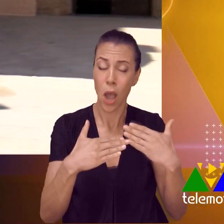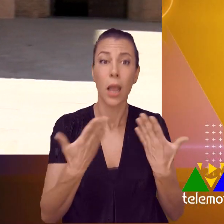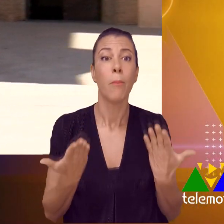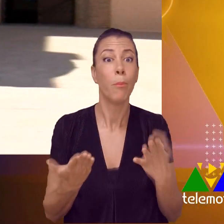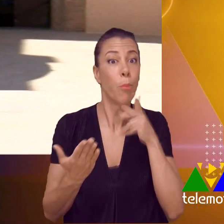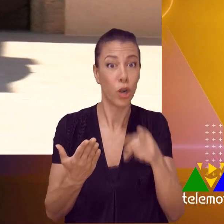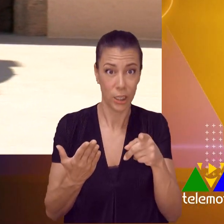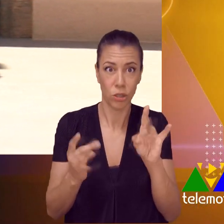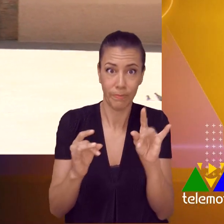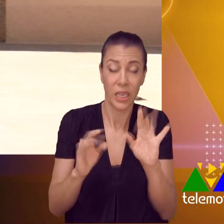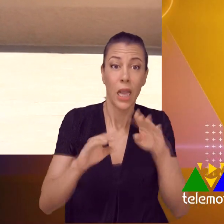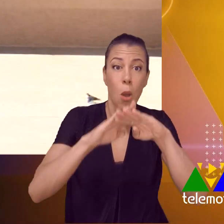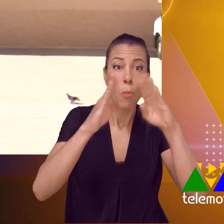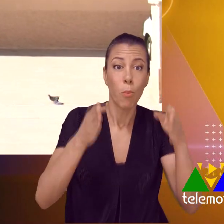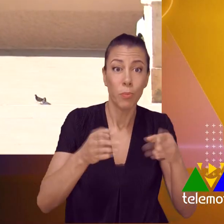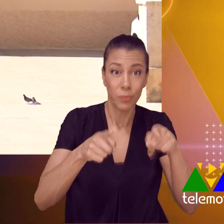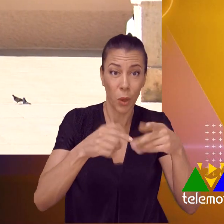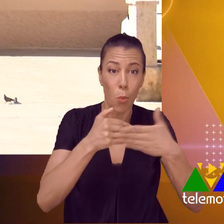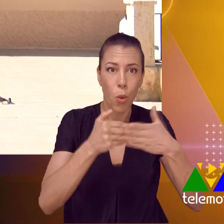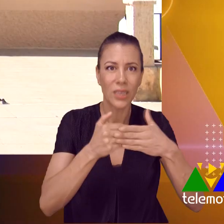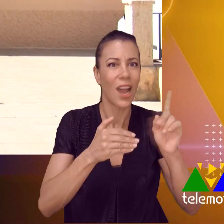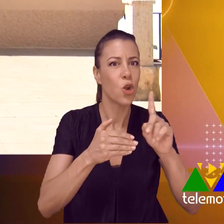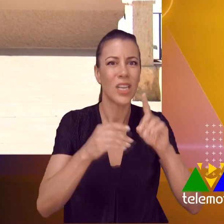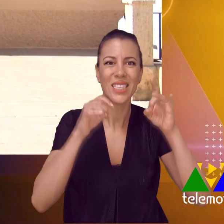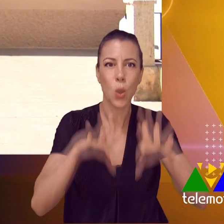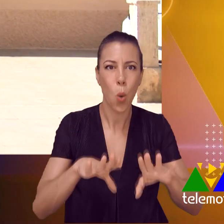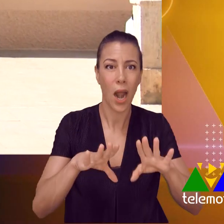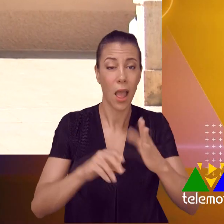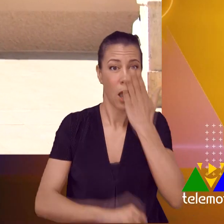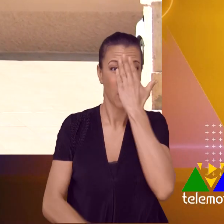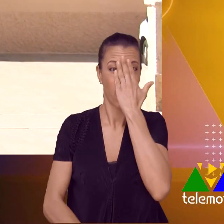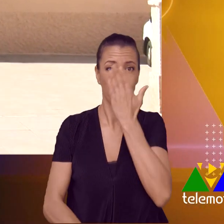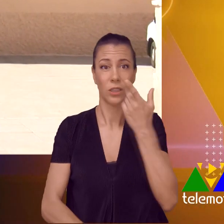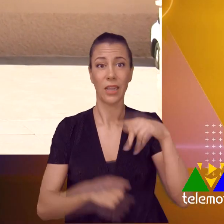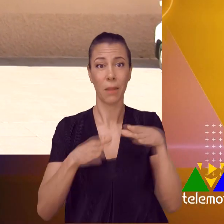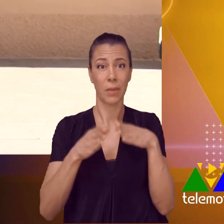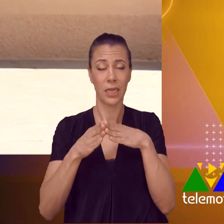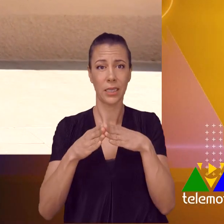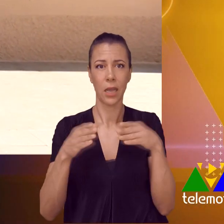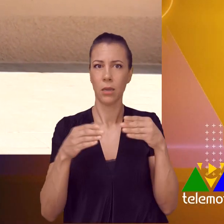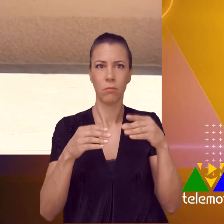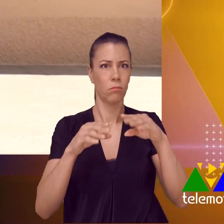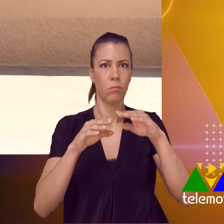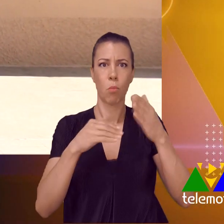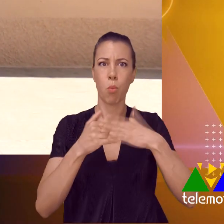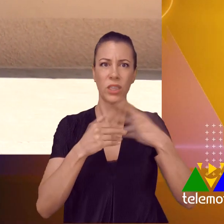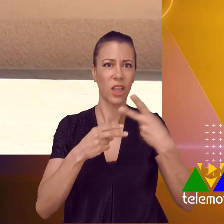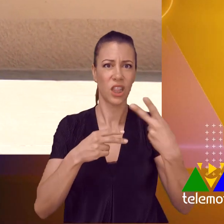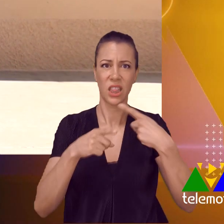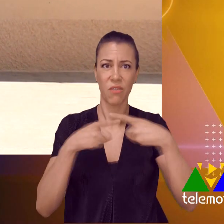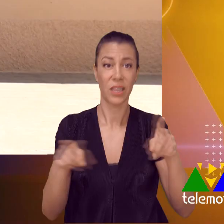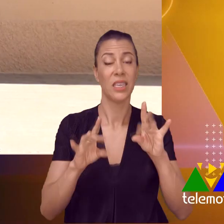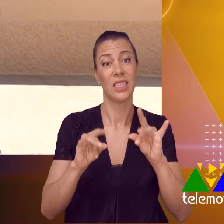que la que tenemos mudéjar en la parte frontal para nosotros, y es totalmente diferente. Claro, ya esta puerta se hace en el